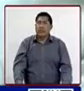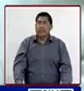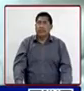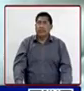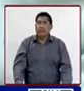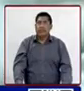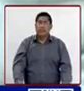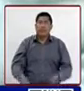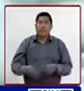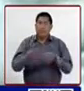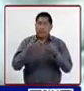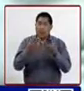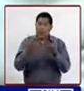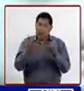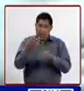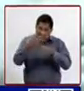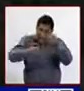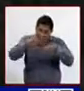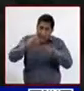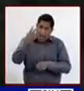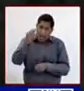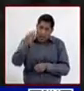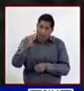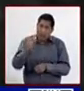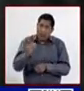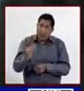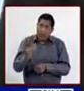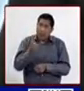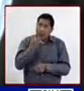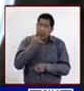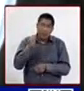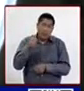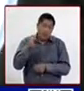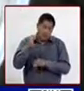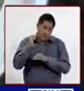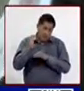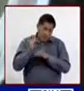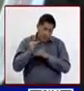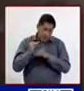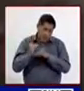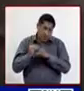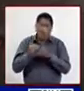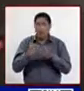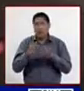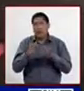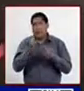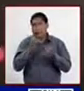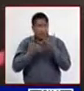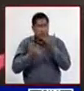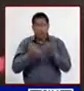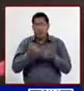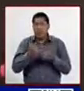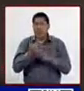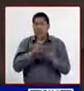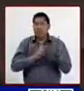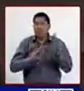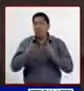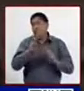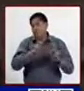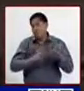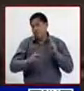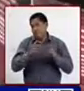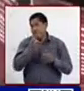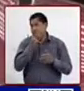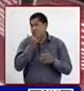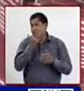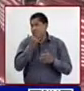Ya no hay mucha leche. A ver, ya se acaba la leche, ¿no? Sí, ya se está acabando y ya no, ya se me está preocupando. ¿Qué